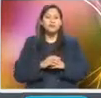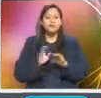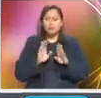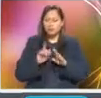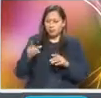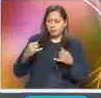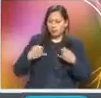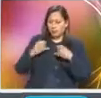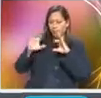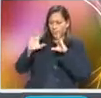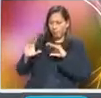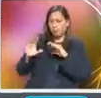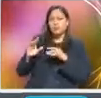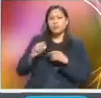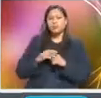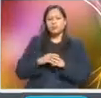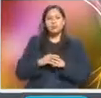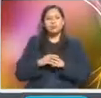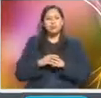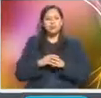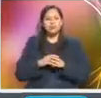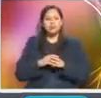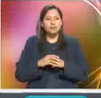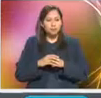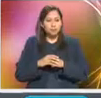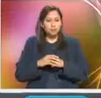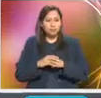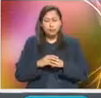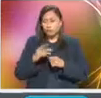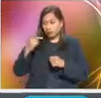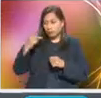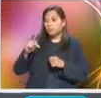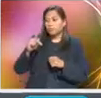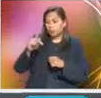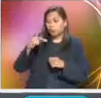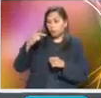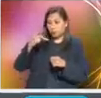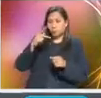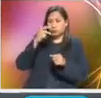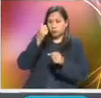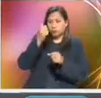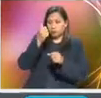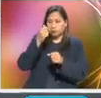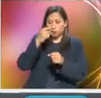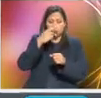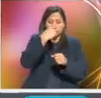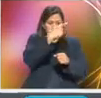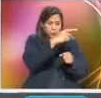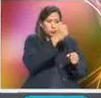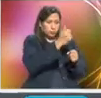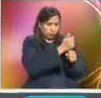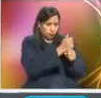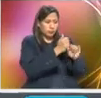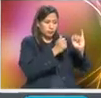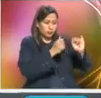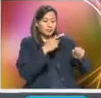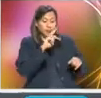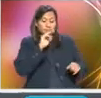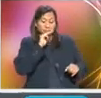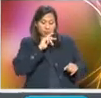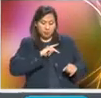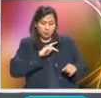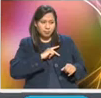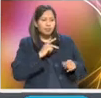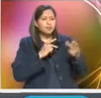un adolescente que es tu mamá? O sea, sí es tu abuelita, pero es mi mamá. Y es